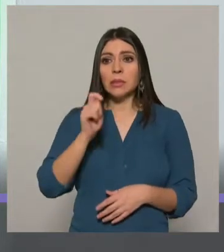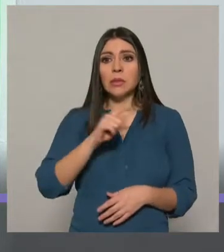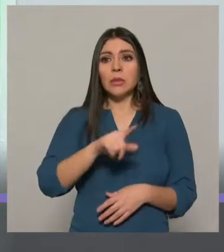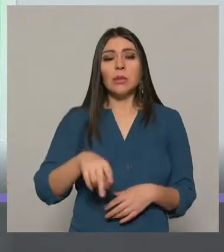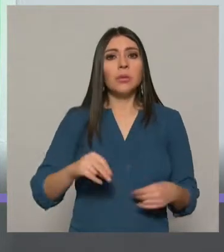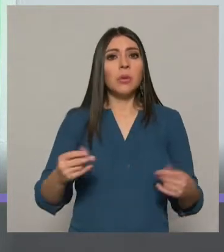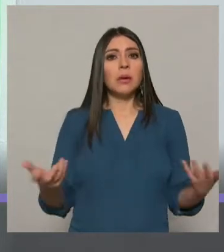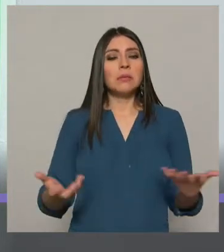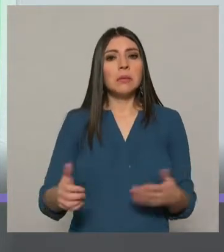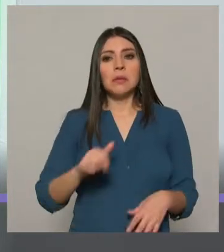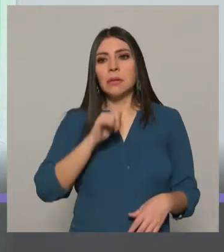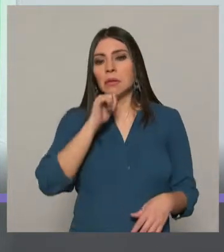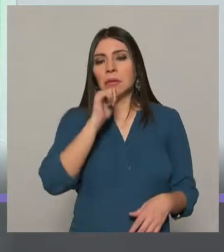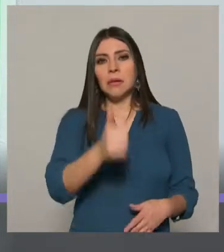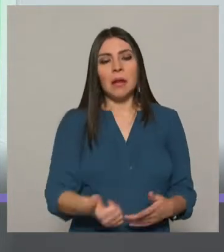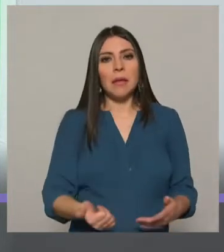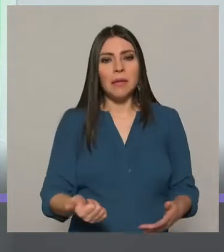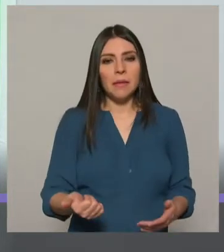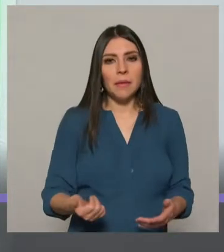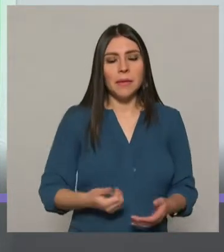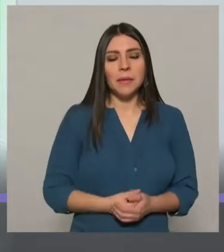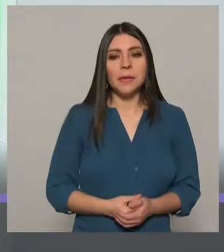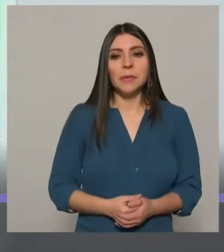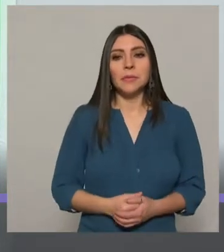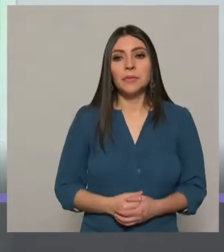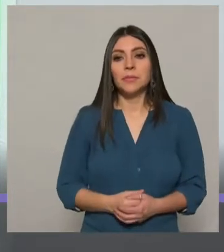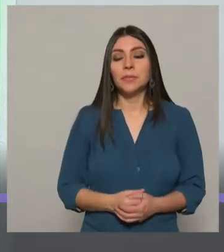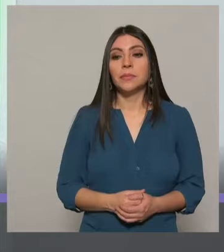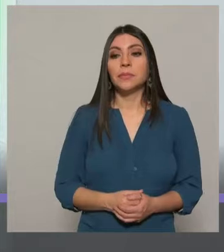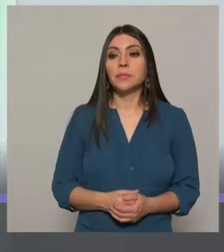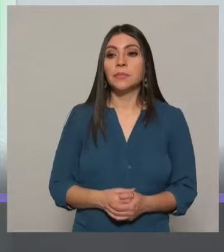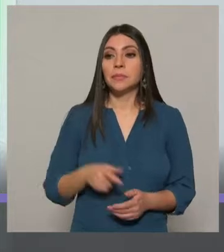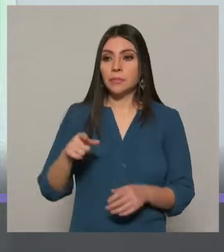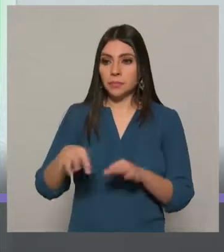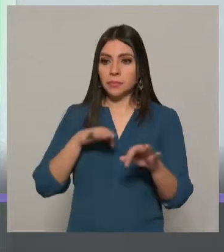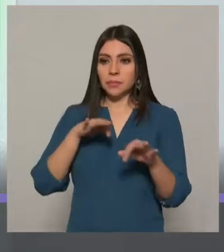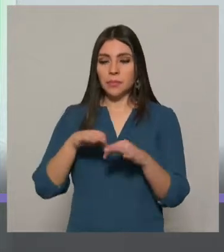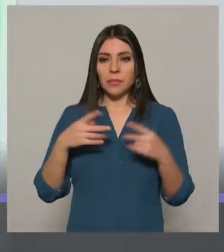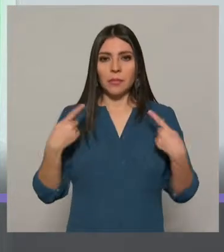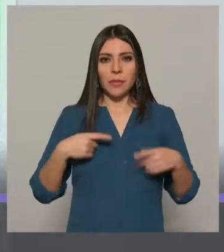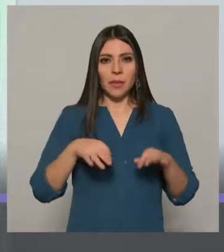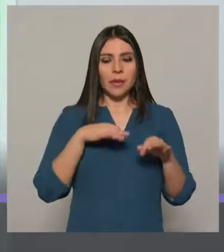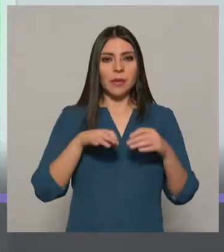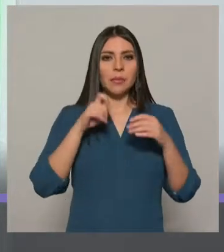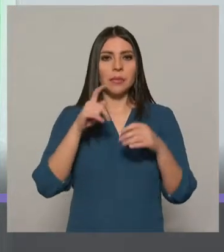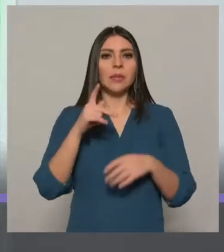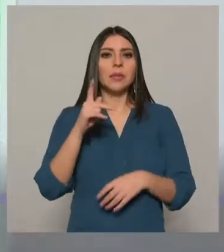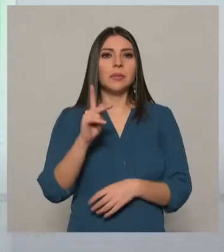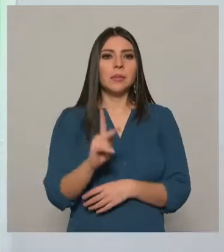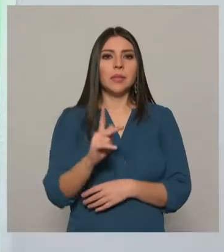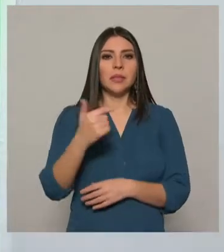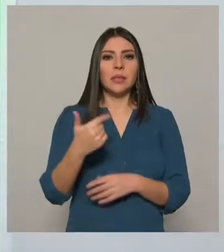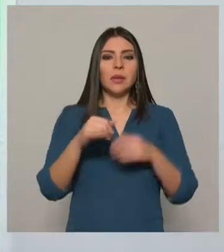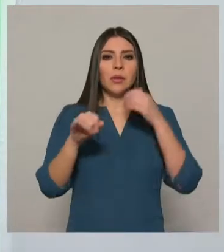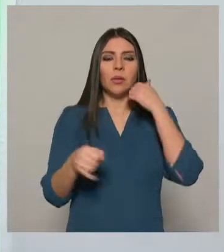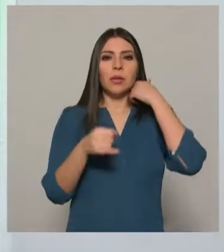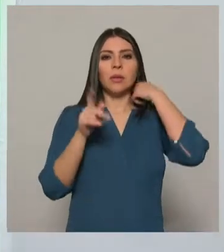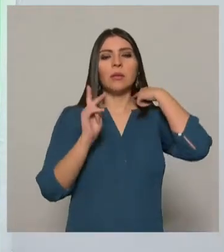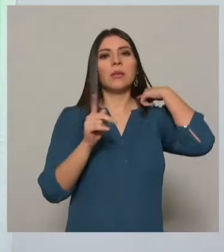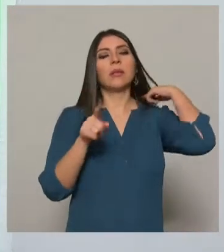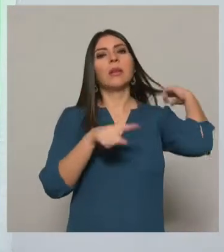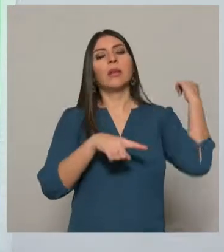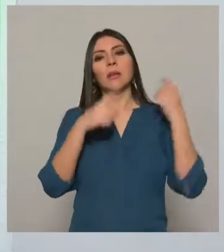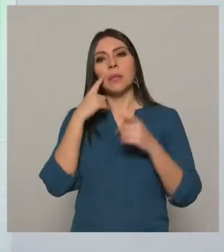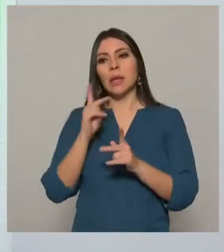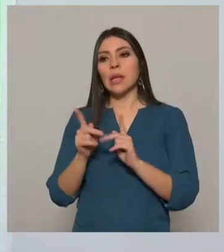impunidad. Entonces, platicábamos con autoridades de la propia Procuraduría, quienes en un ámbito quizás preocupados, para